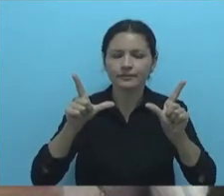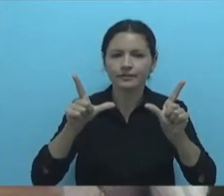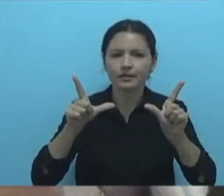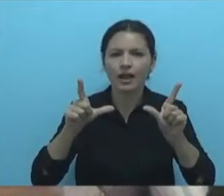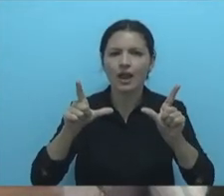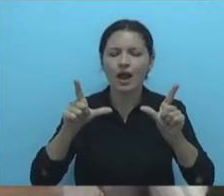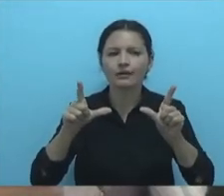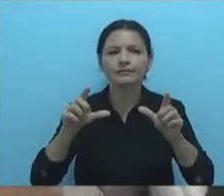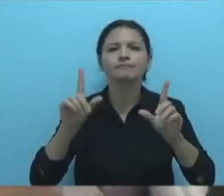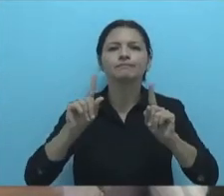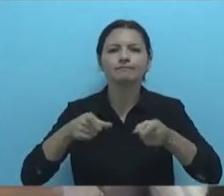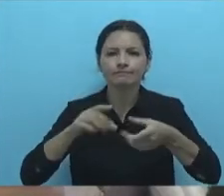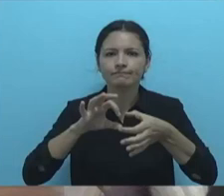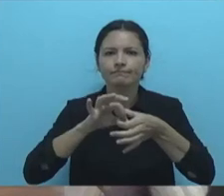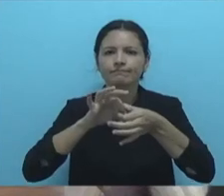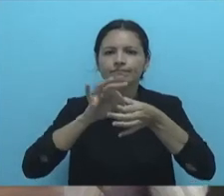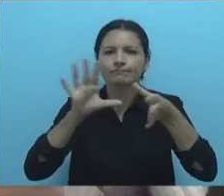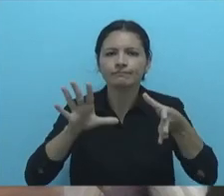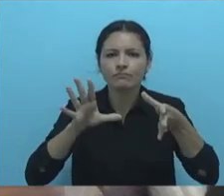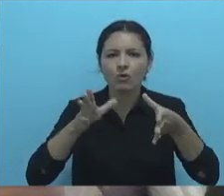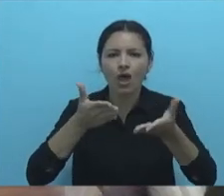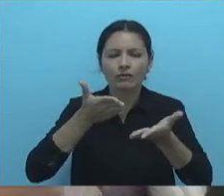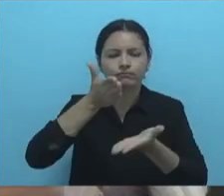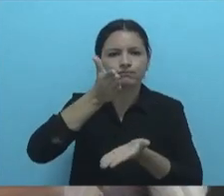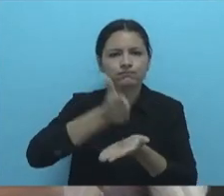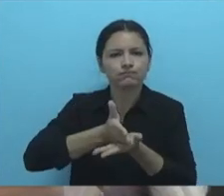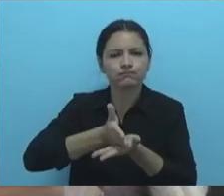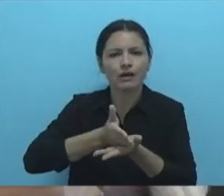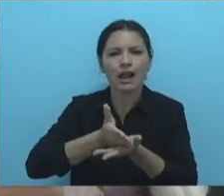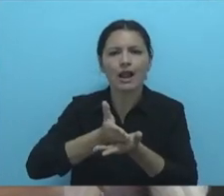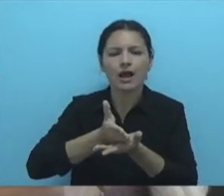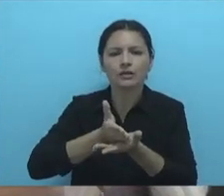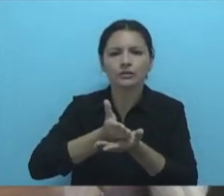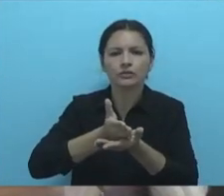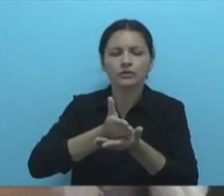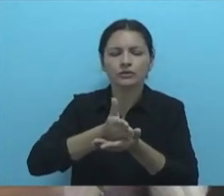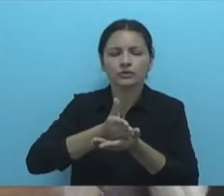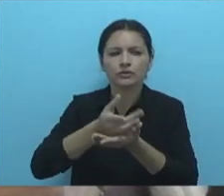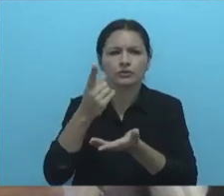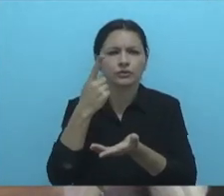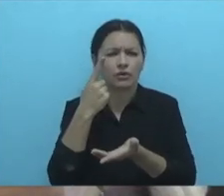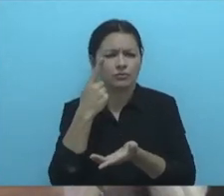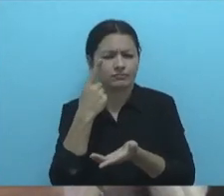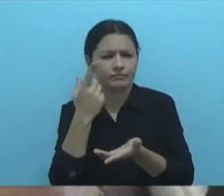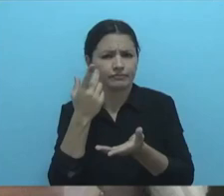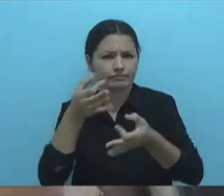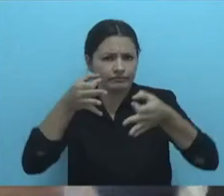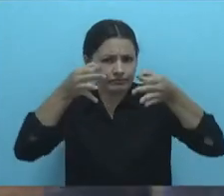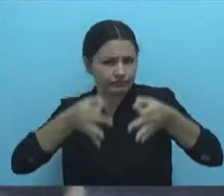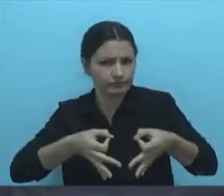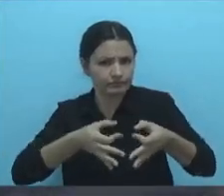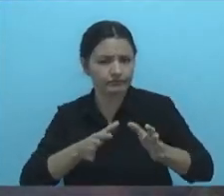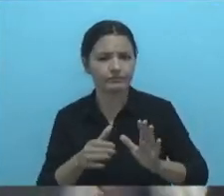democracia profunda y seria y en un funcionamiento regular de las instituciones de acuerdo